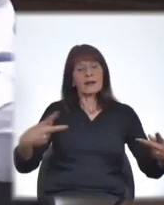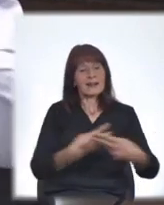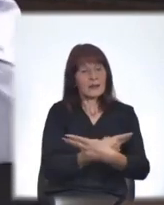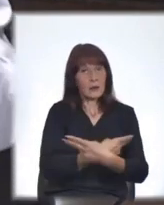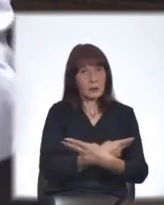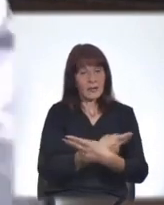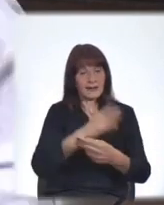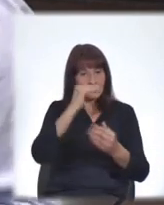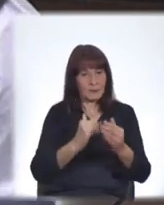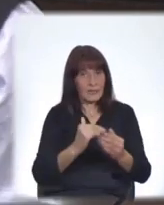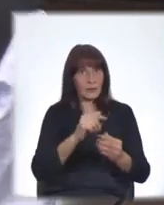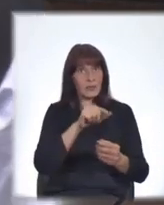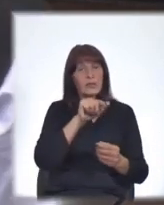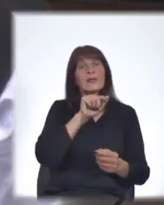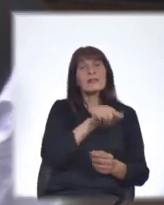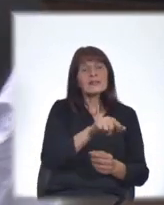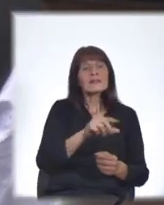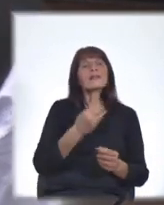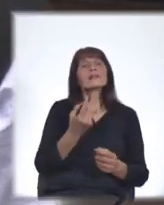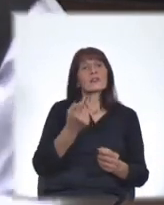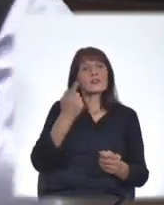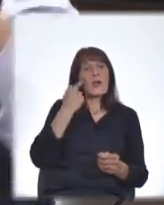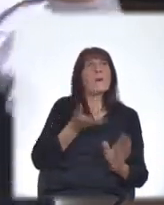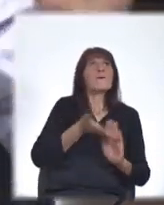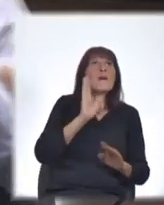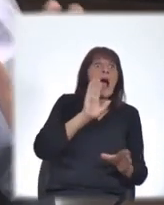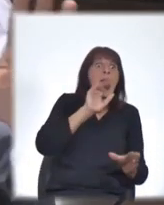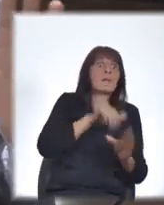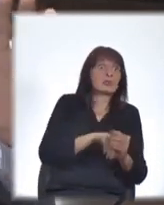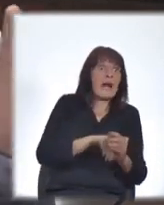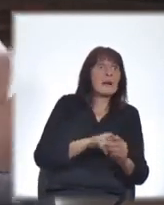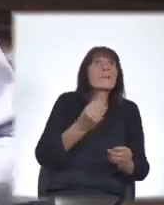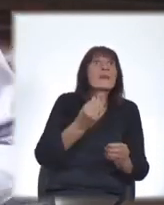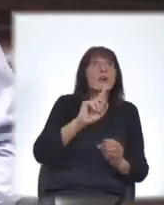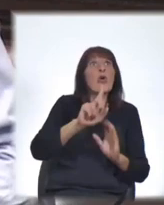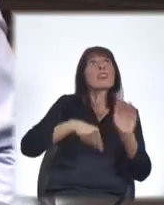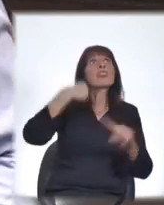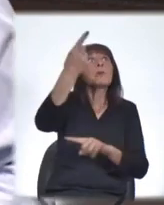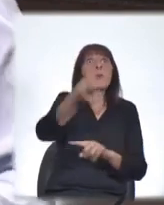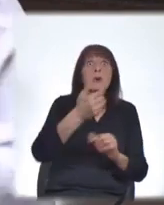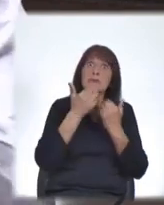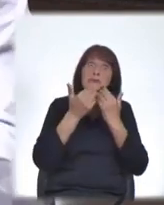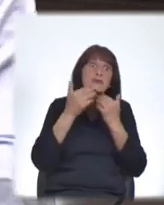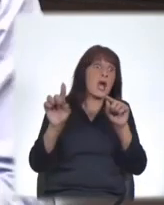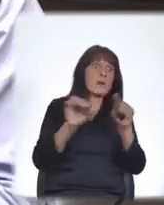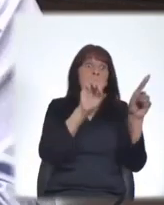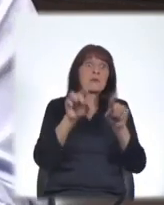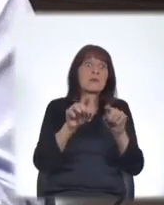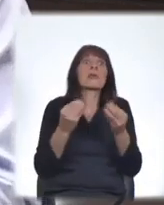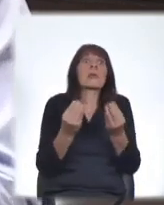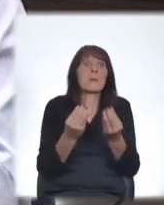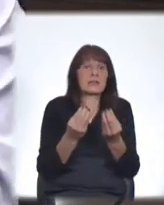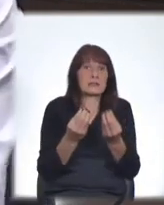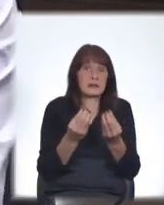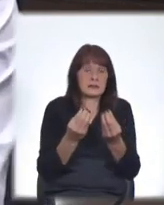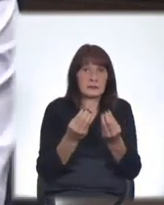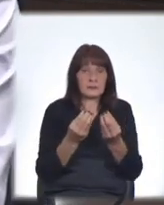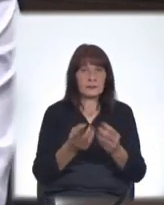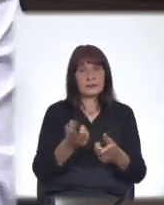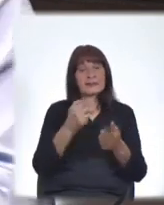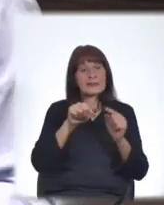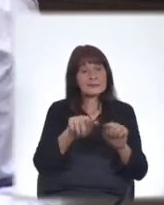decir, hay un proceso en el cual el Parlamento va a votar algo que no sabemos lo que va a pasar. Es así como está